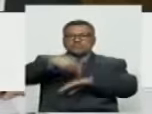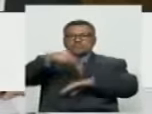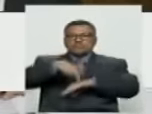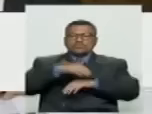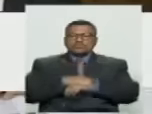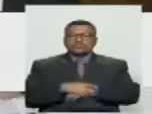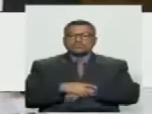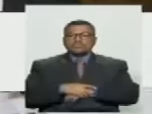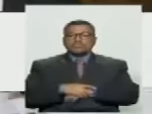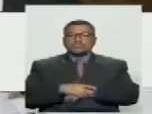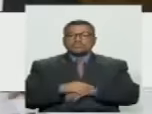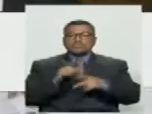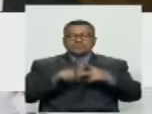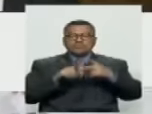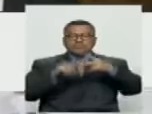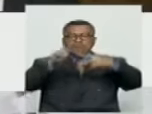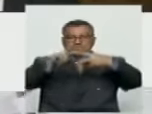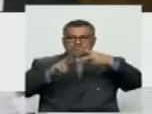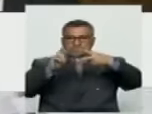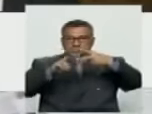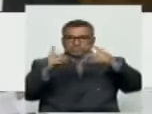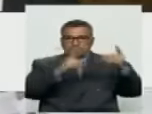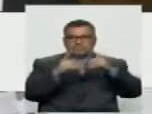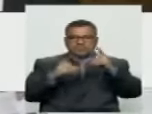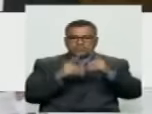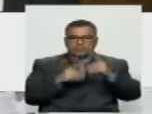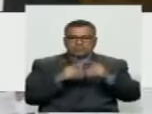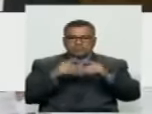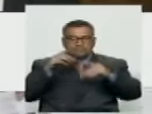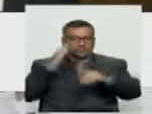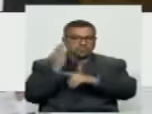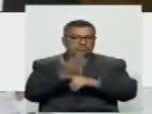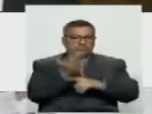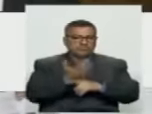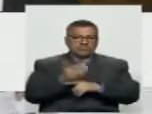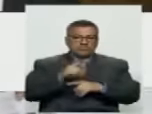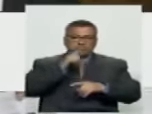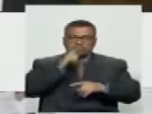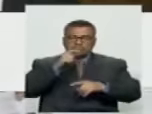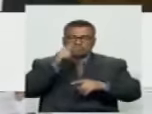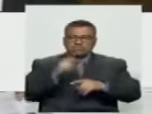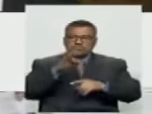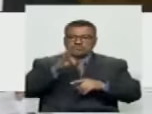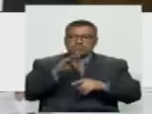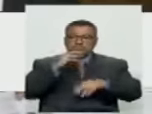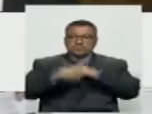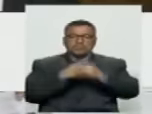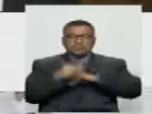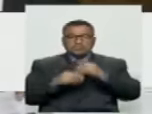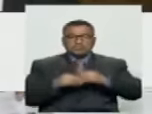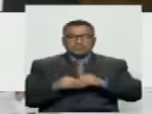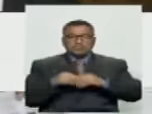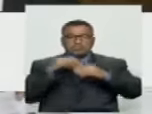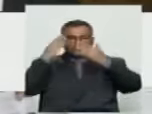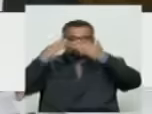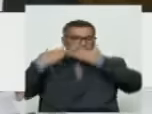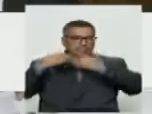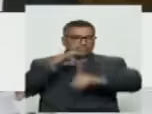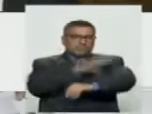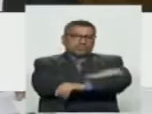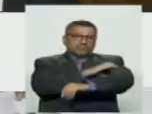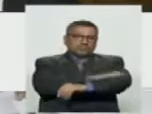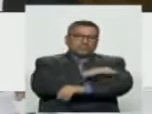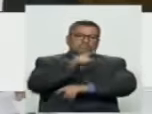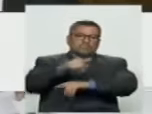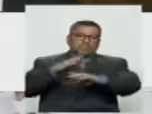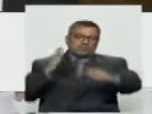Asamblea Nacional. Segundo, debate para condenar el ciberfascismo perpetrado por el sector terrorista de la oposición